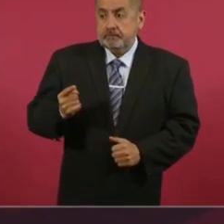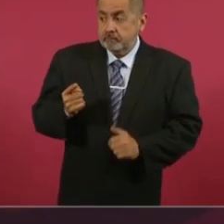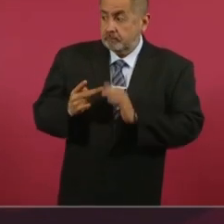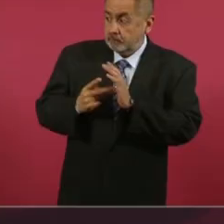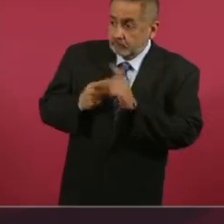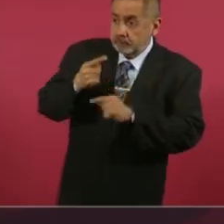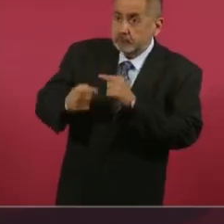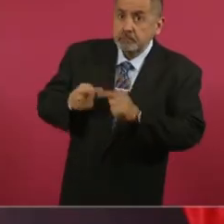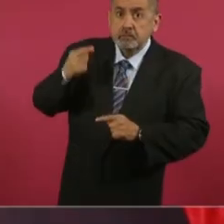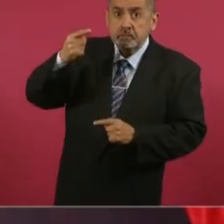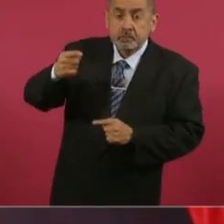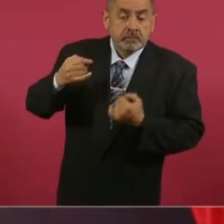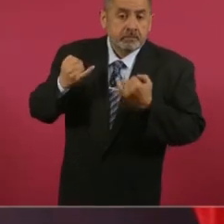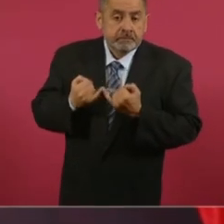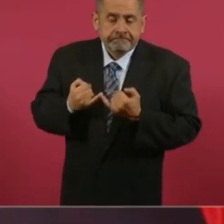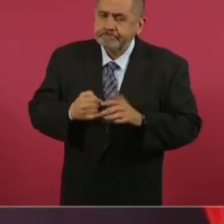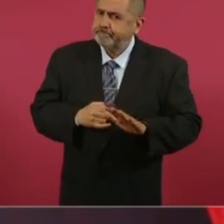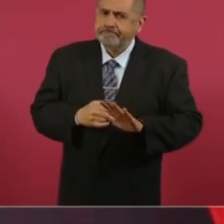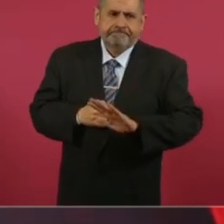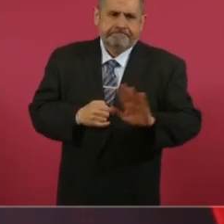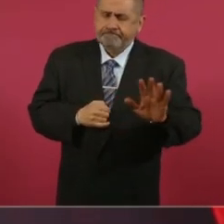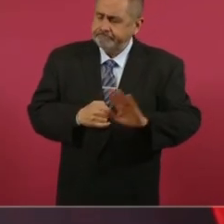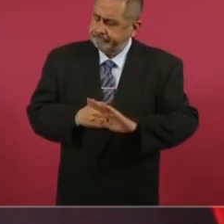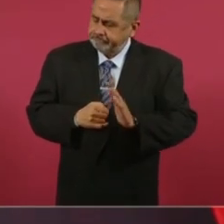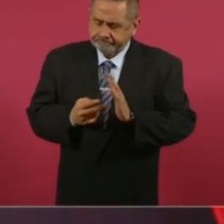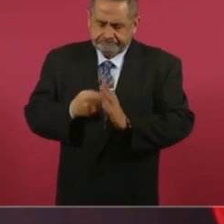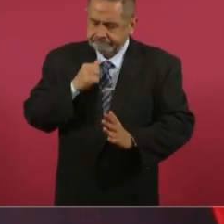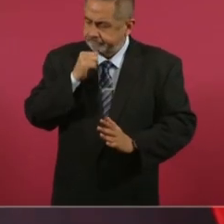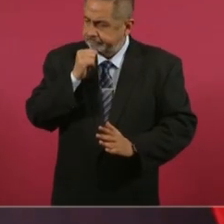repetirse bajo ninguna circunstancia.